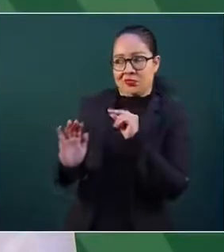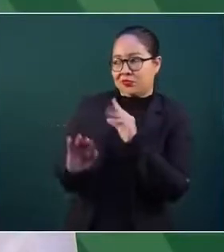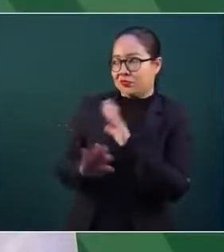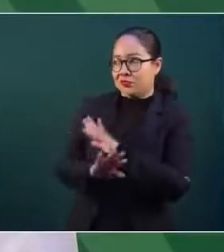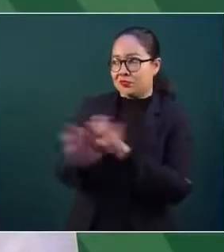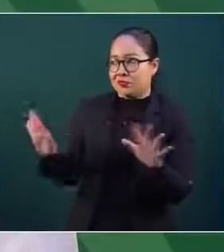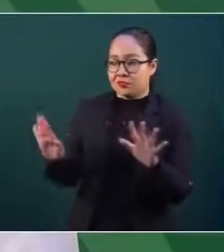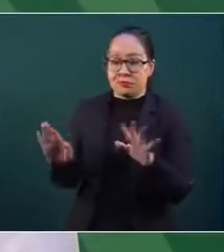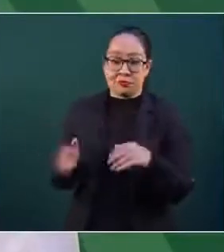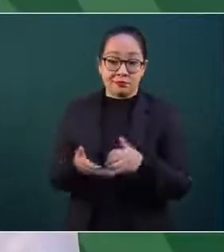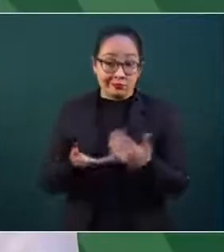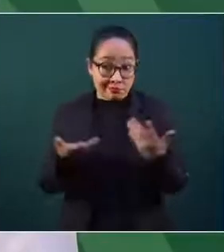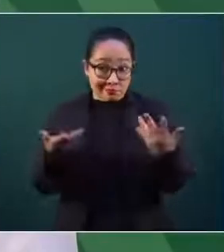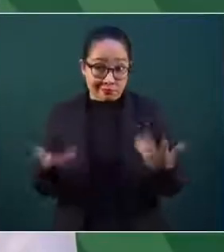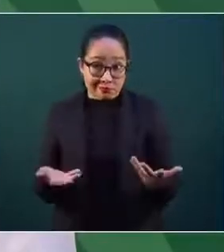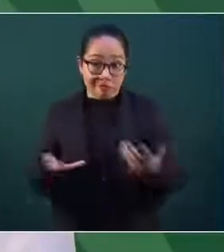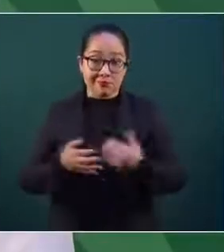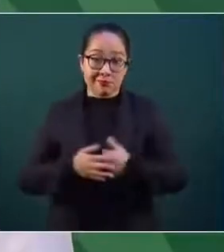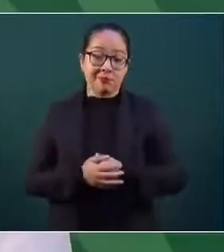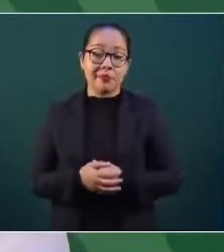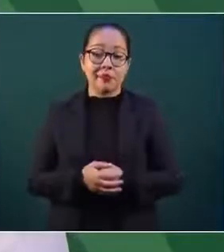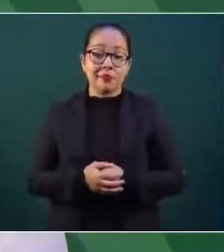mayoría